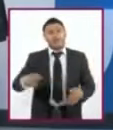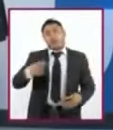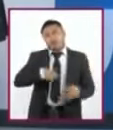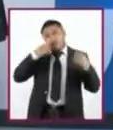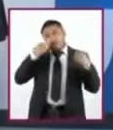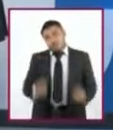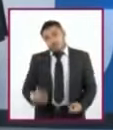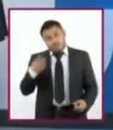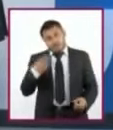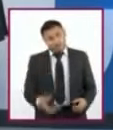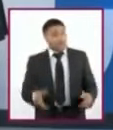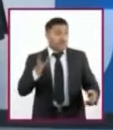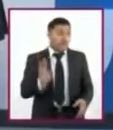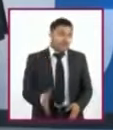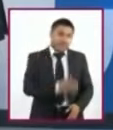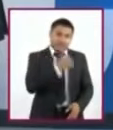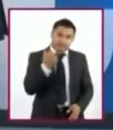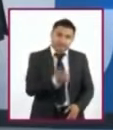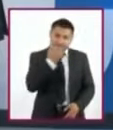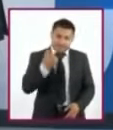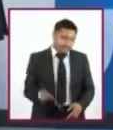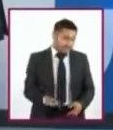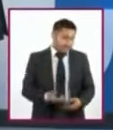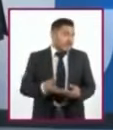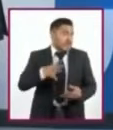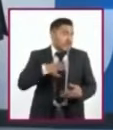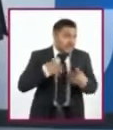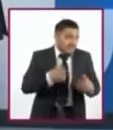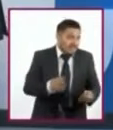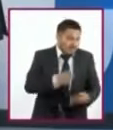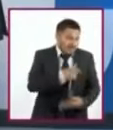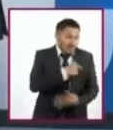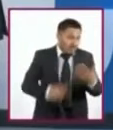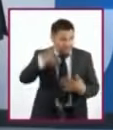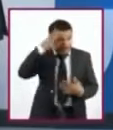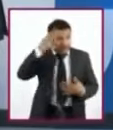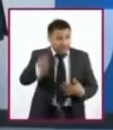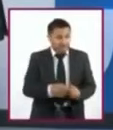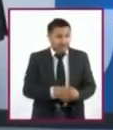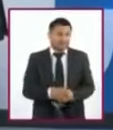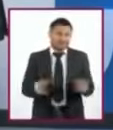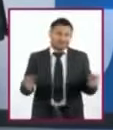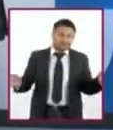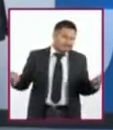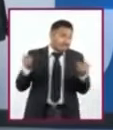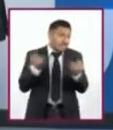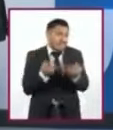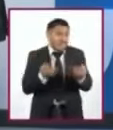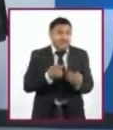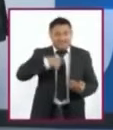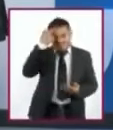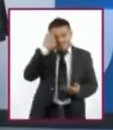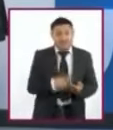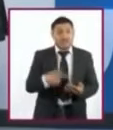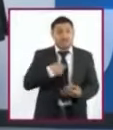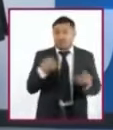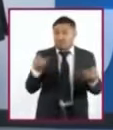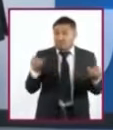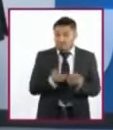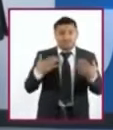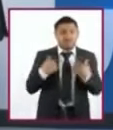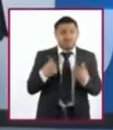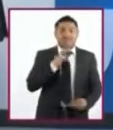esto ya las alumnas y los alumnos han entendido del todo los conceptos básicos de simetría. Inclusive creo que yo ya pude comprenderlos